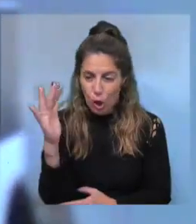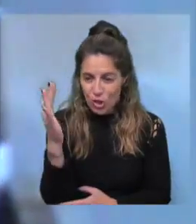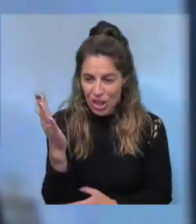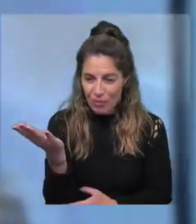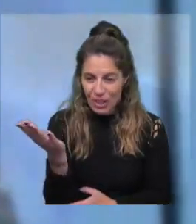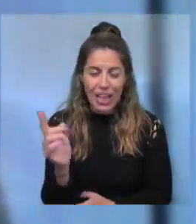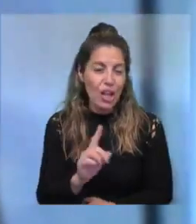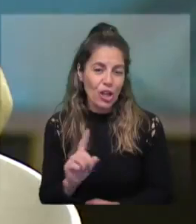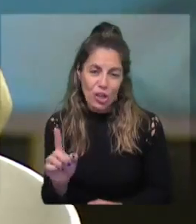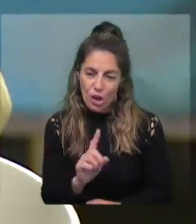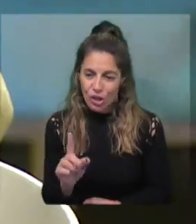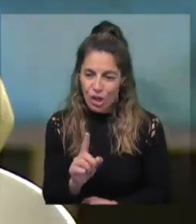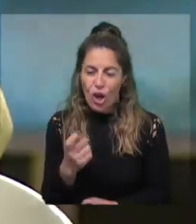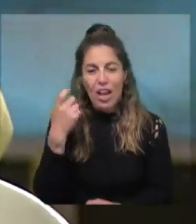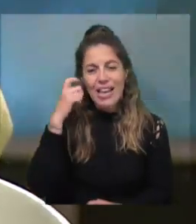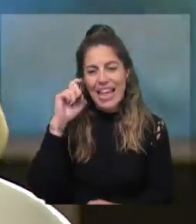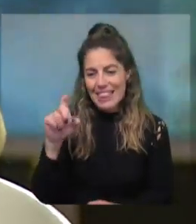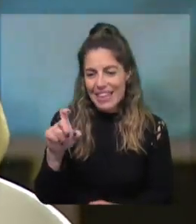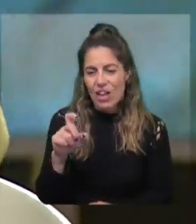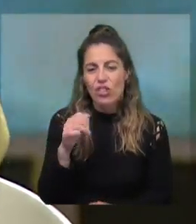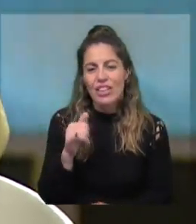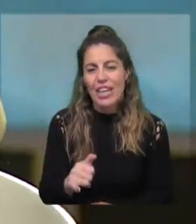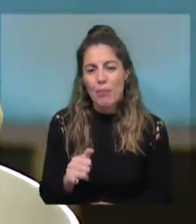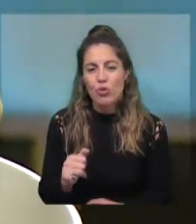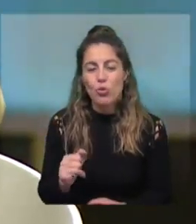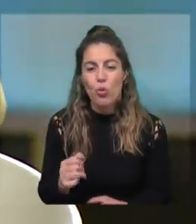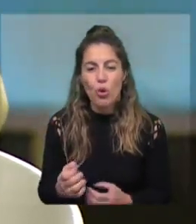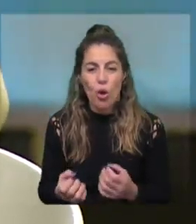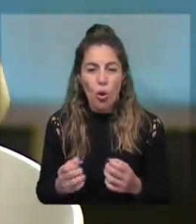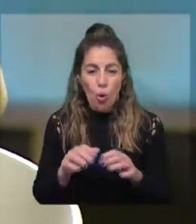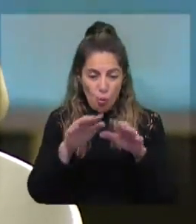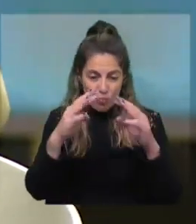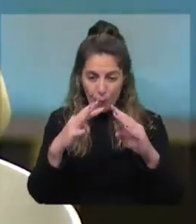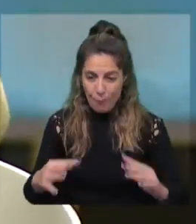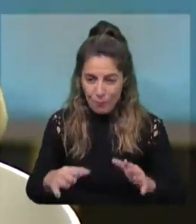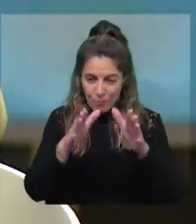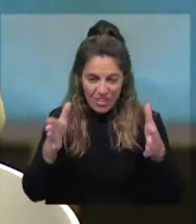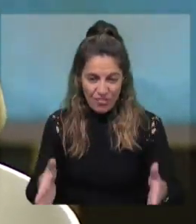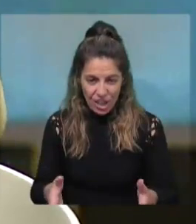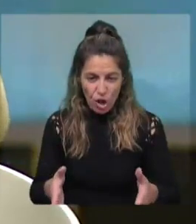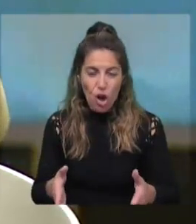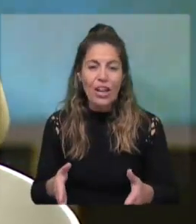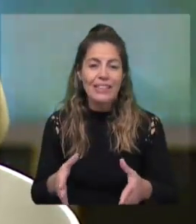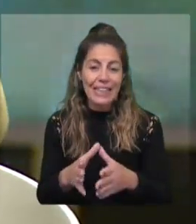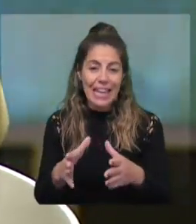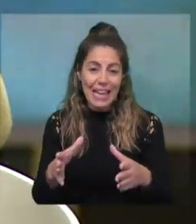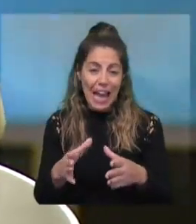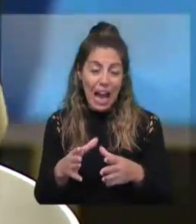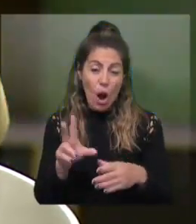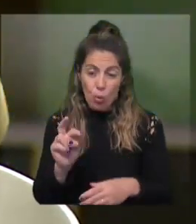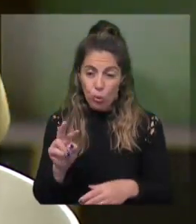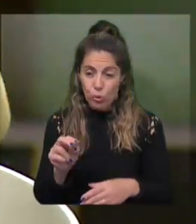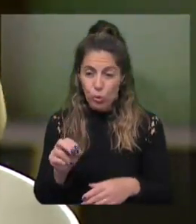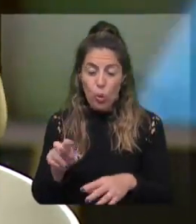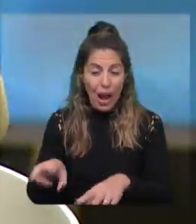departamento. No, la idea es, nosotros tenemos un vivero con la Escuela Agraria de especies nativas. La idea es tener como un banco también